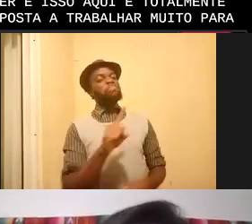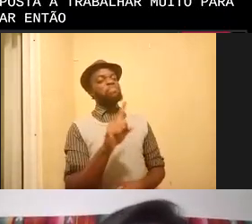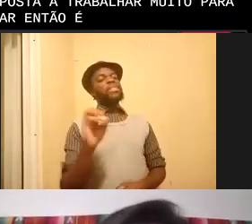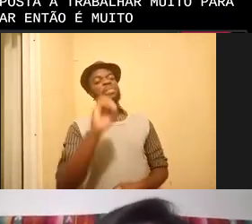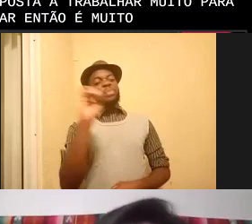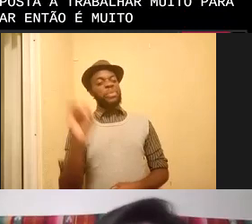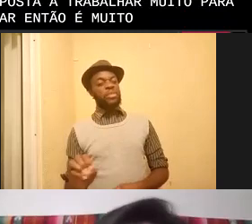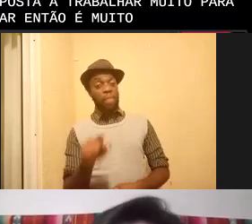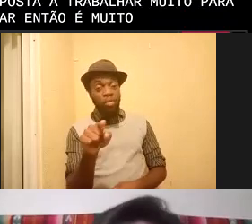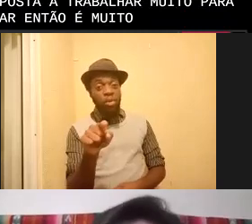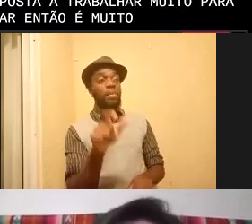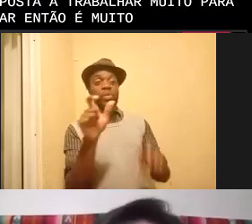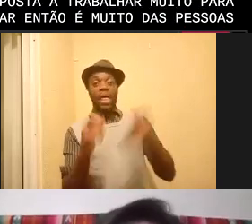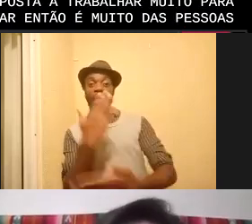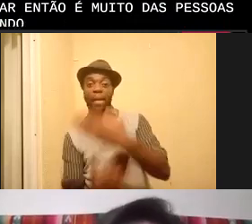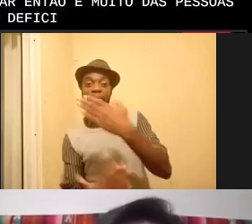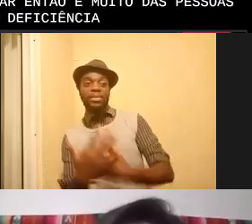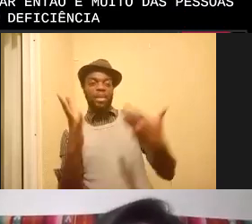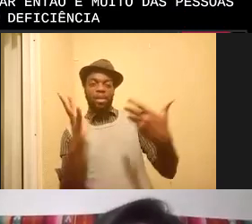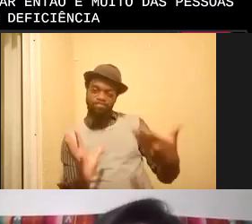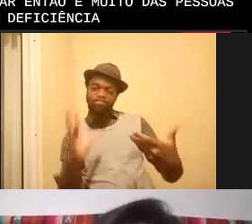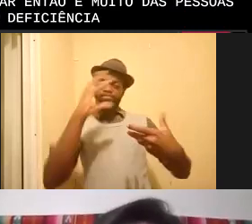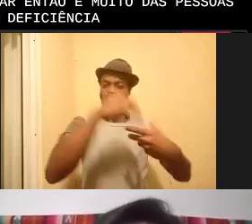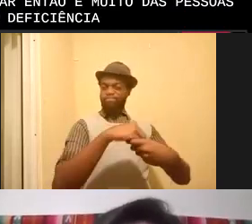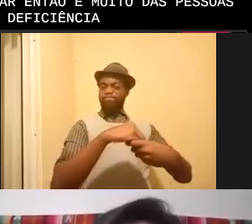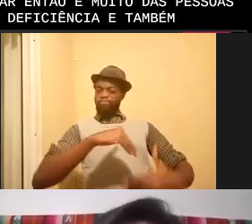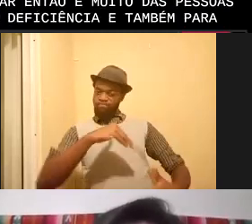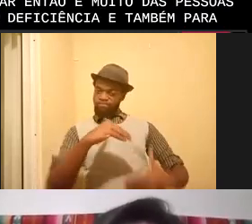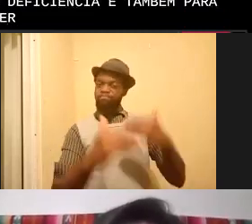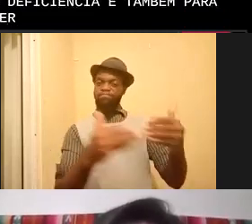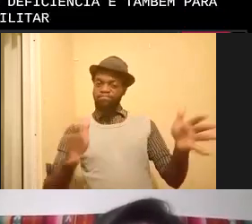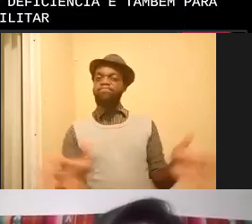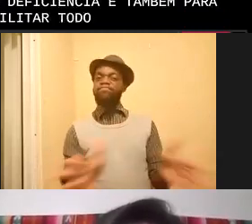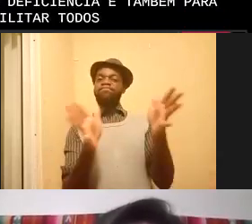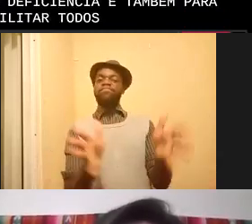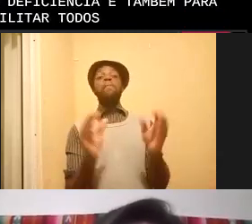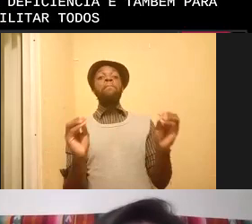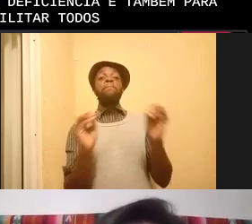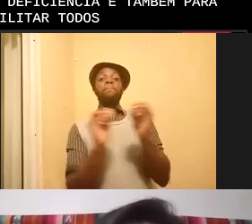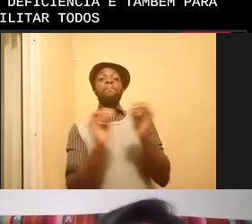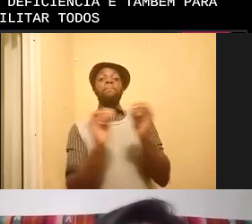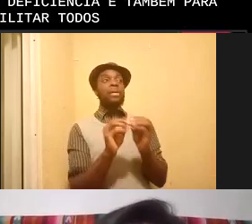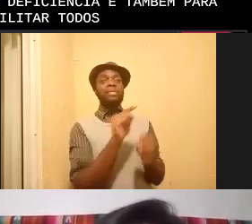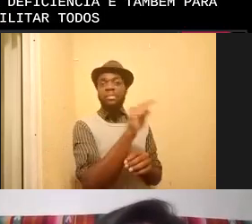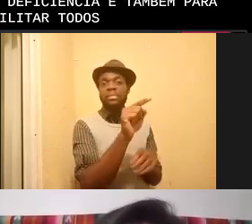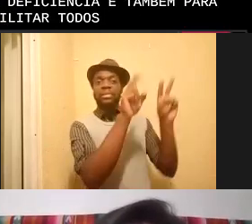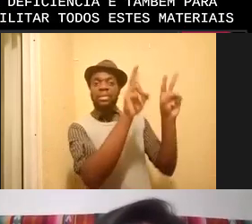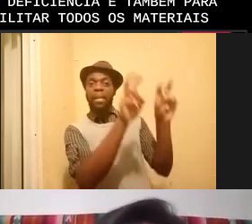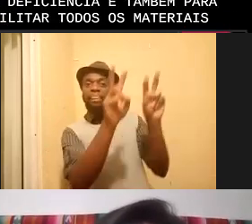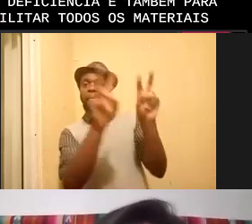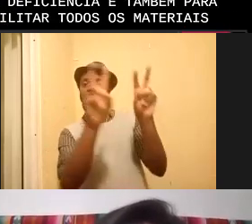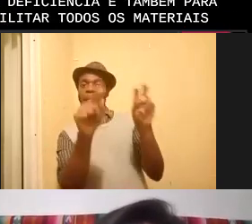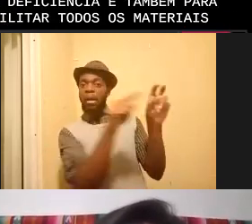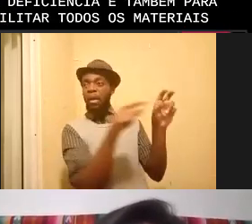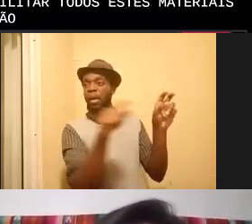discapacidad y para facilitar todos estos materiales y estos temas que son tan indispensables para la